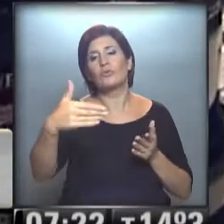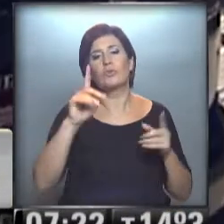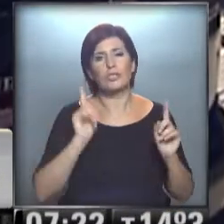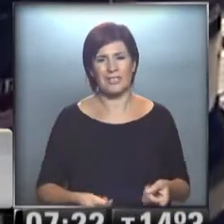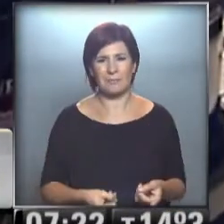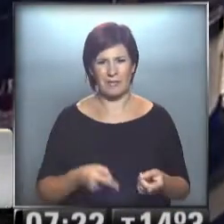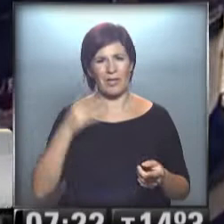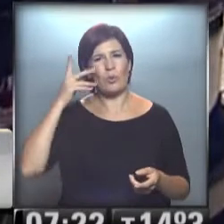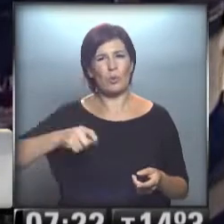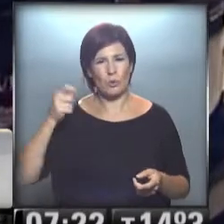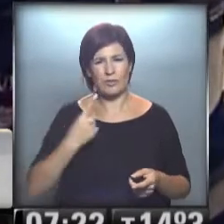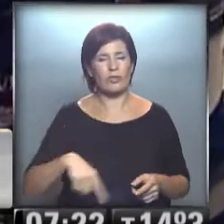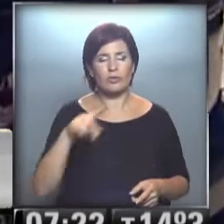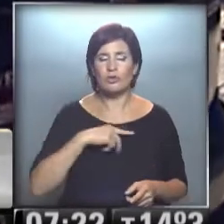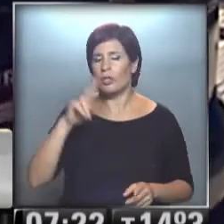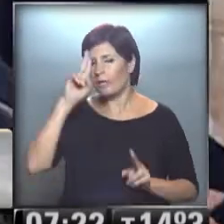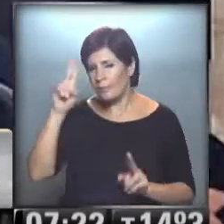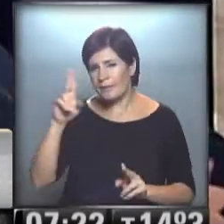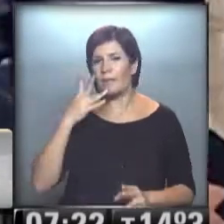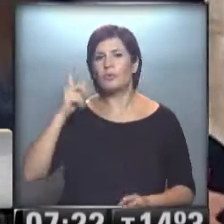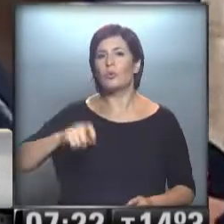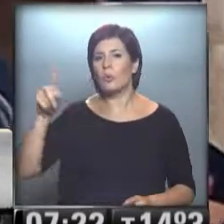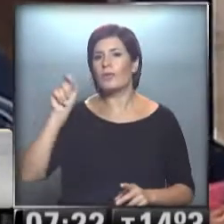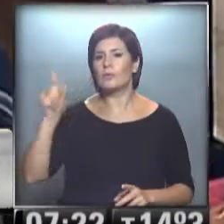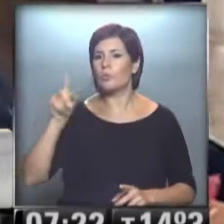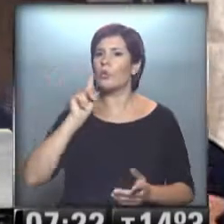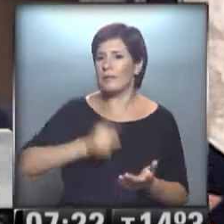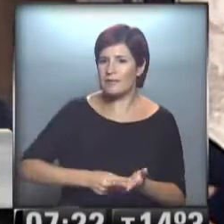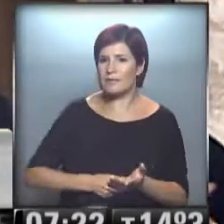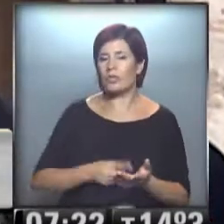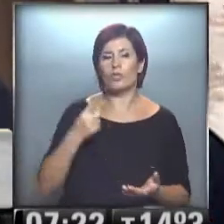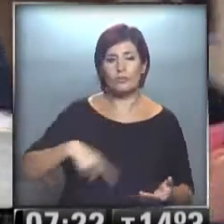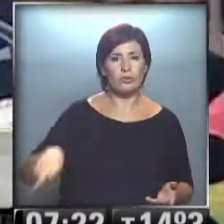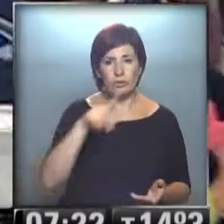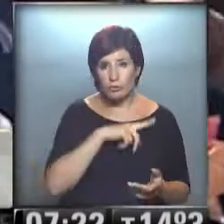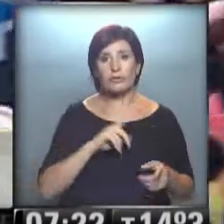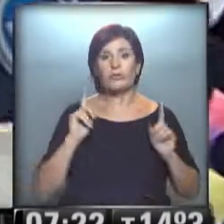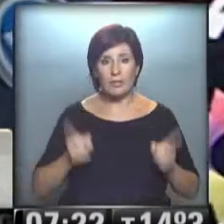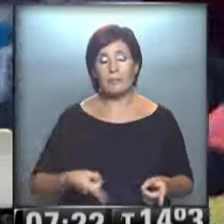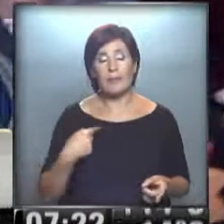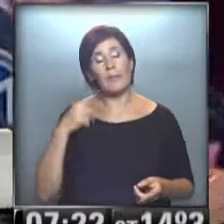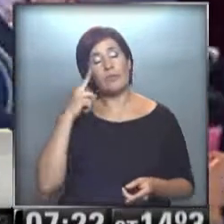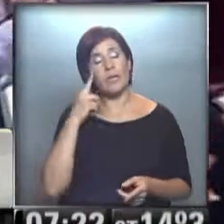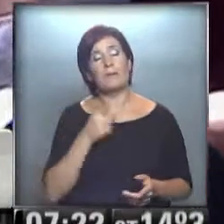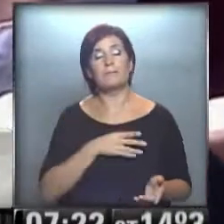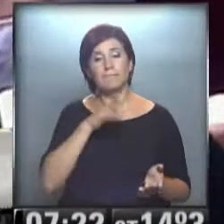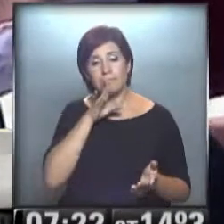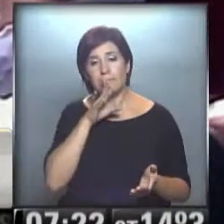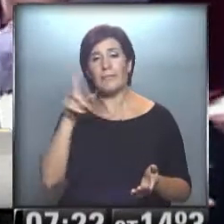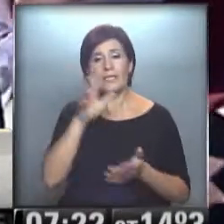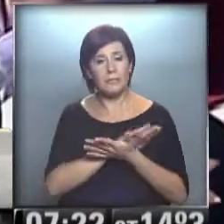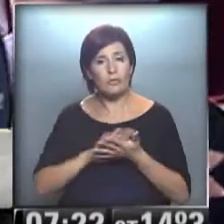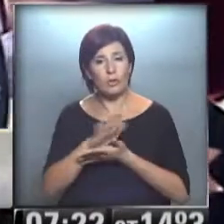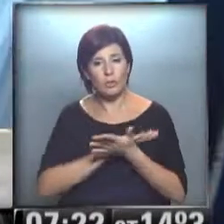respeto de la resolución del juez que está actuando en la causa, vamos a esperar a que resuelva